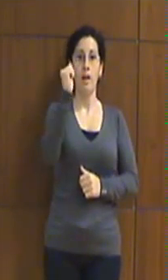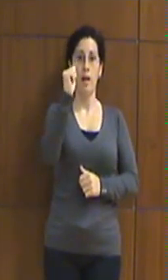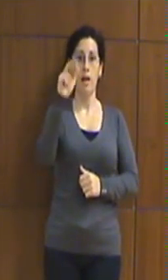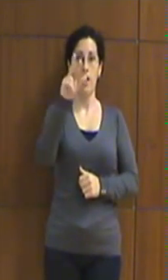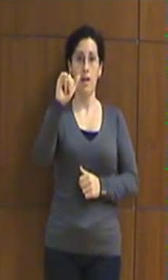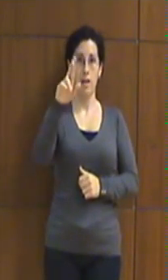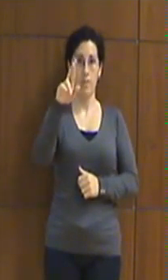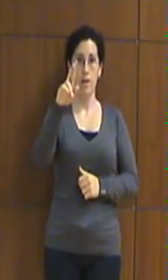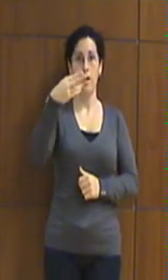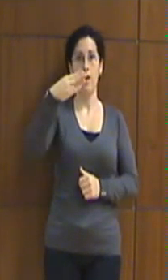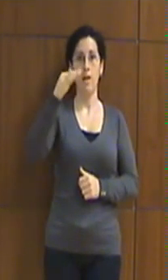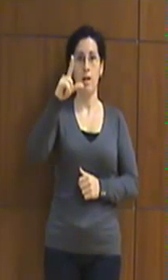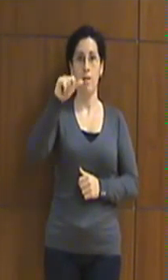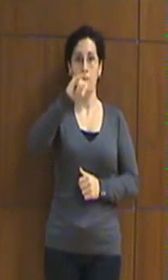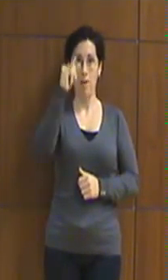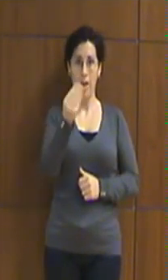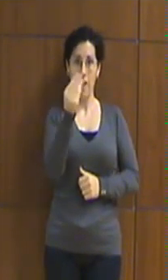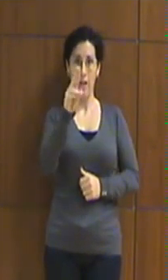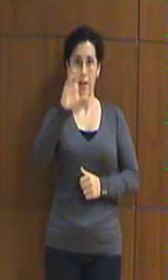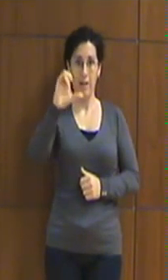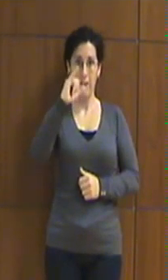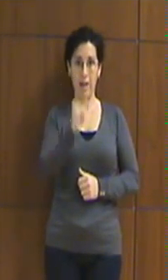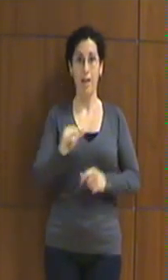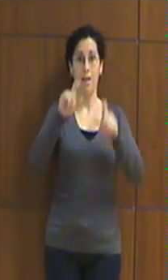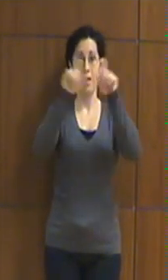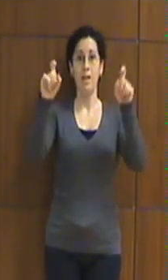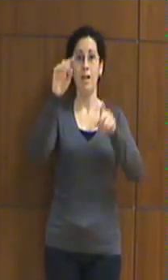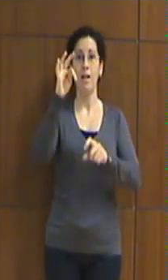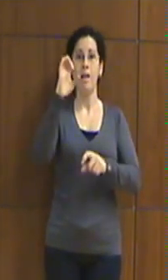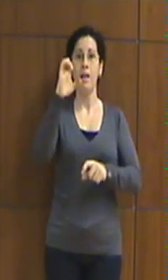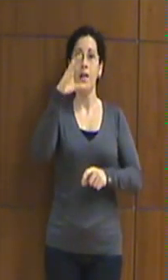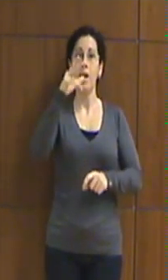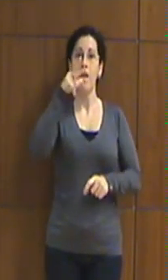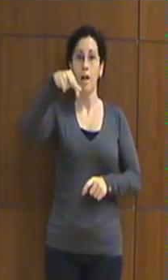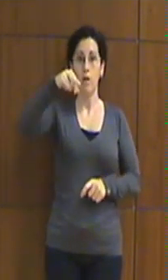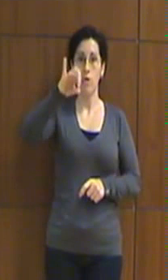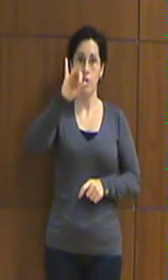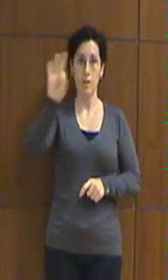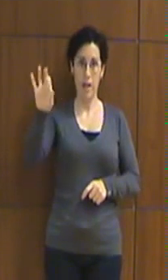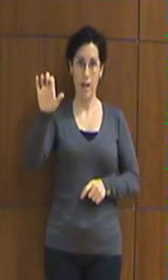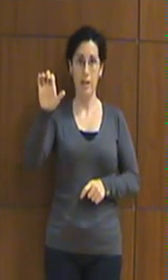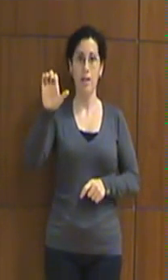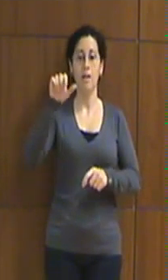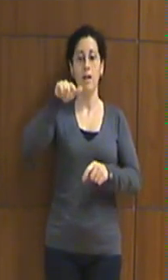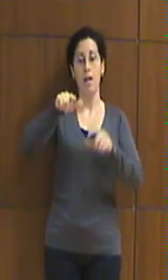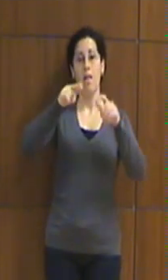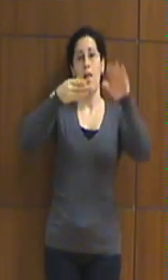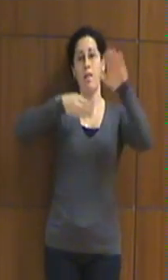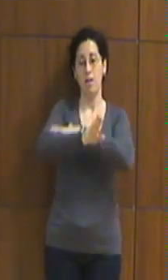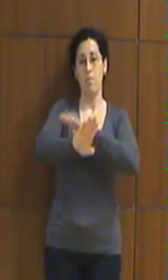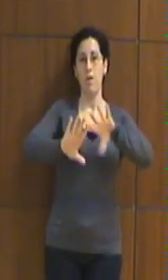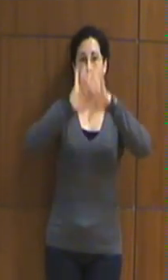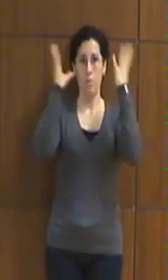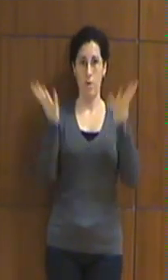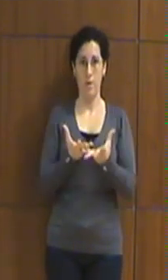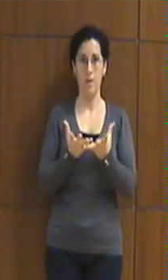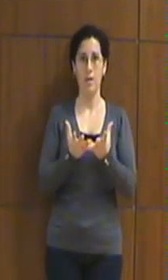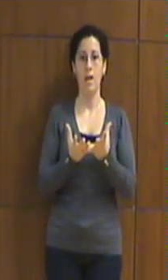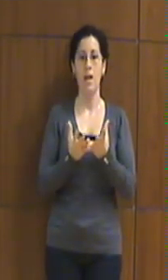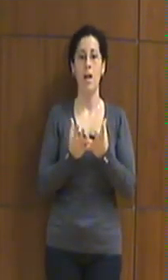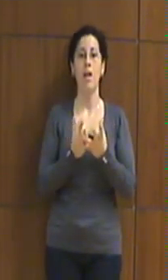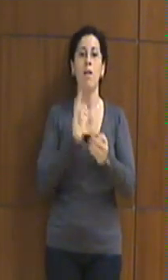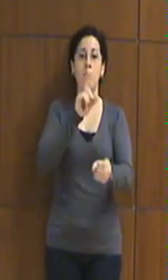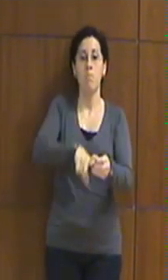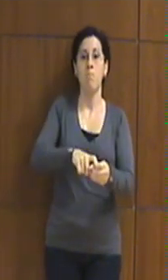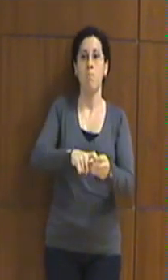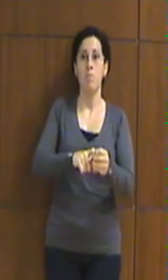Blázquez, Tecnosite, de la parte de accesibilidad universal, ¿no? Dentro de la